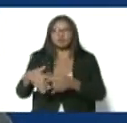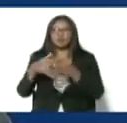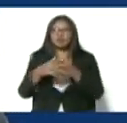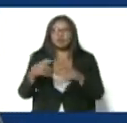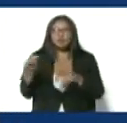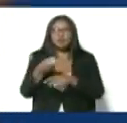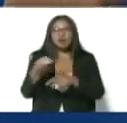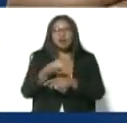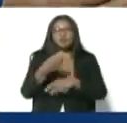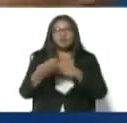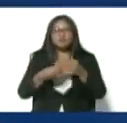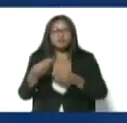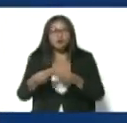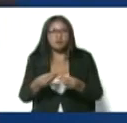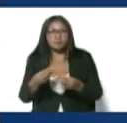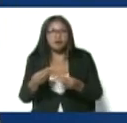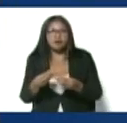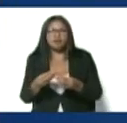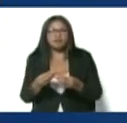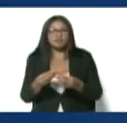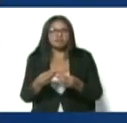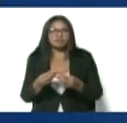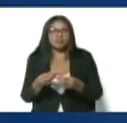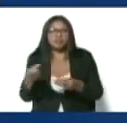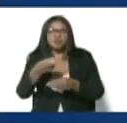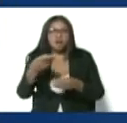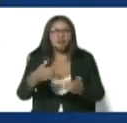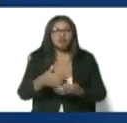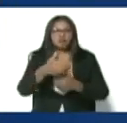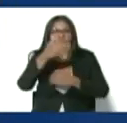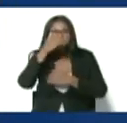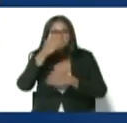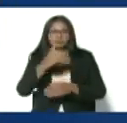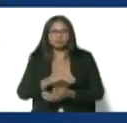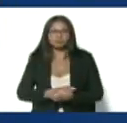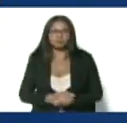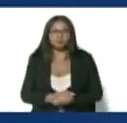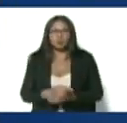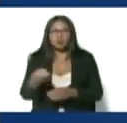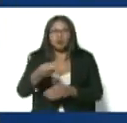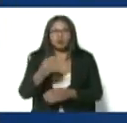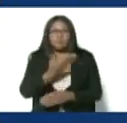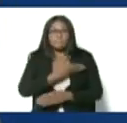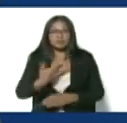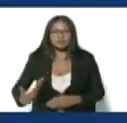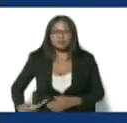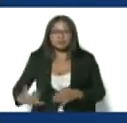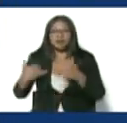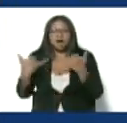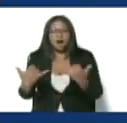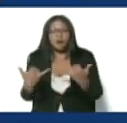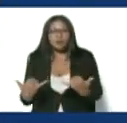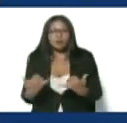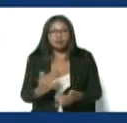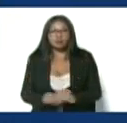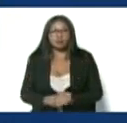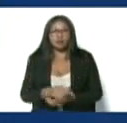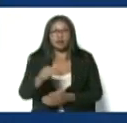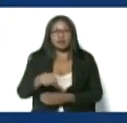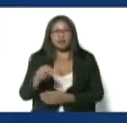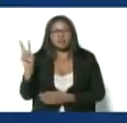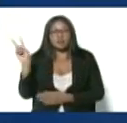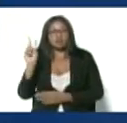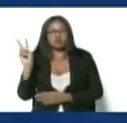delincuente por eso que tiene caudillo tiene el presidente actual o en venezuela a la derecha reaccionaria